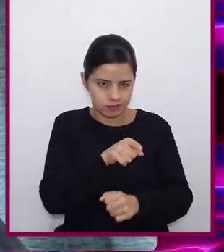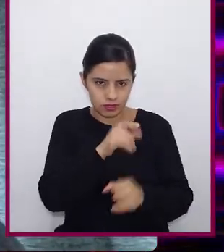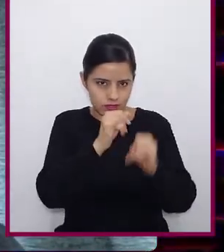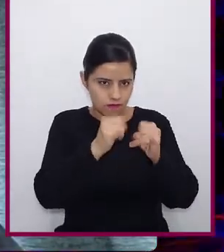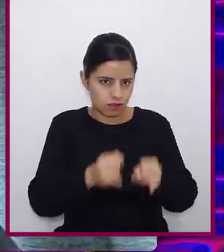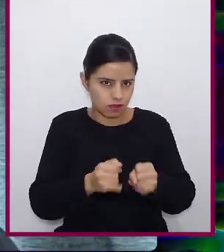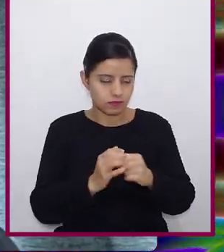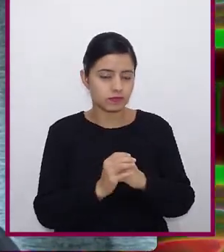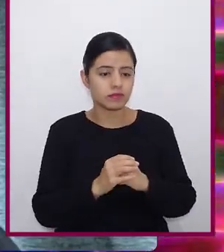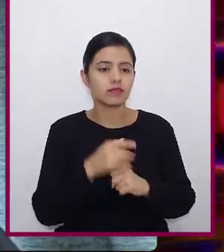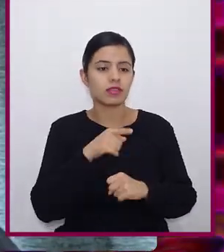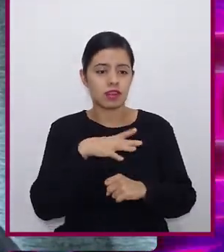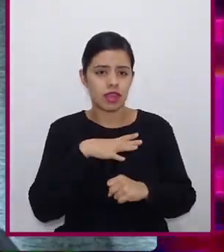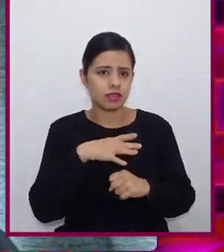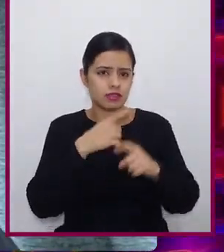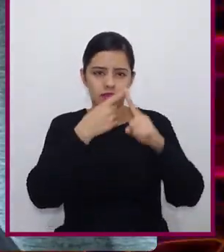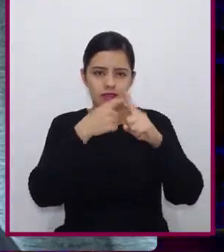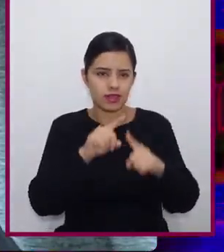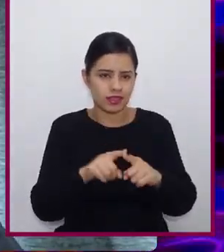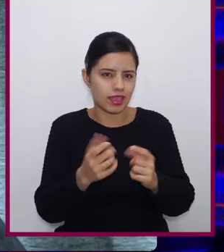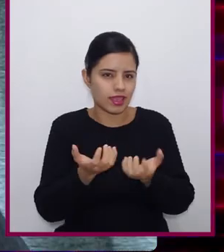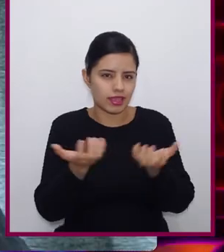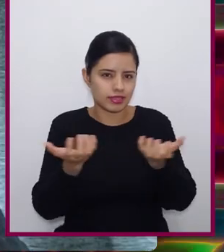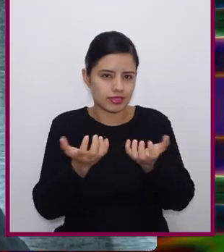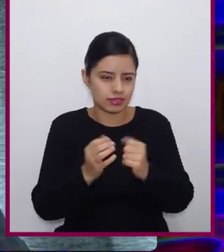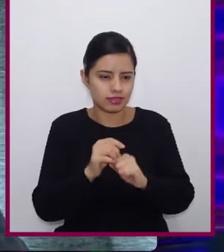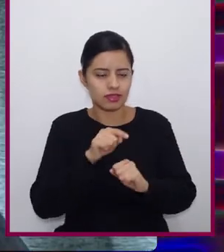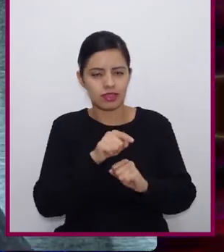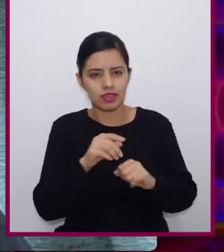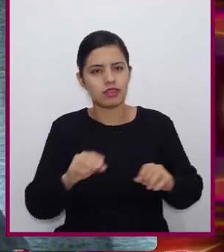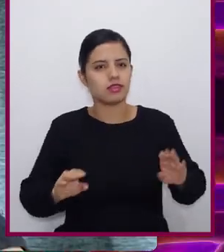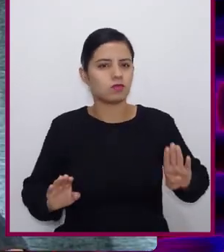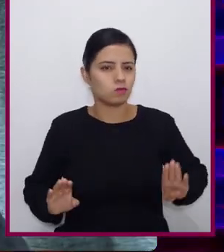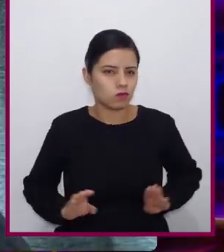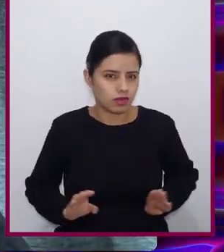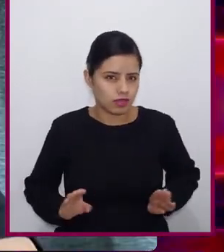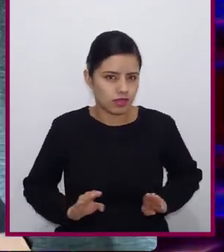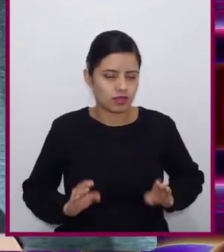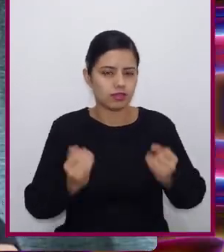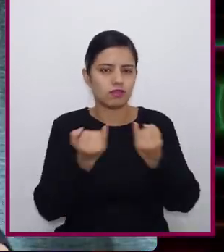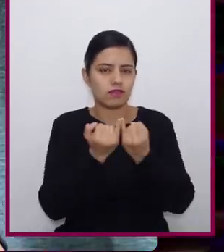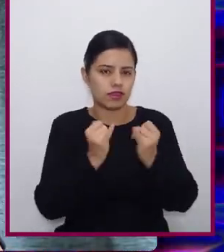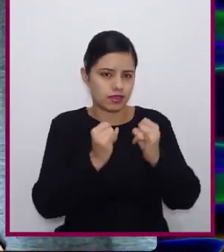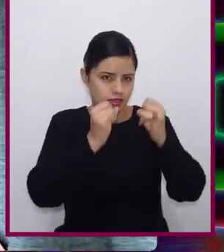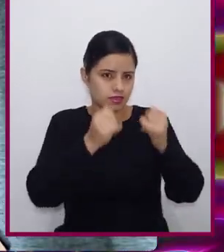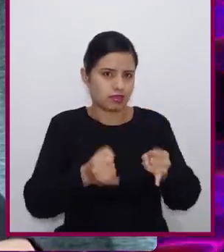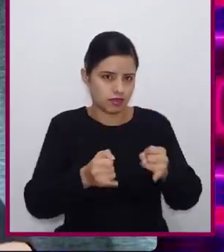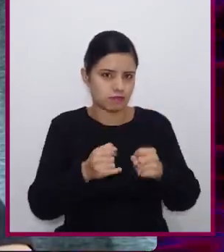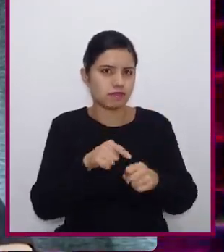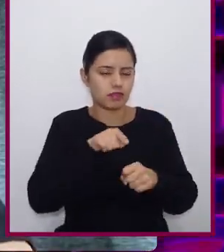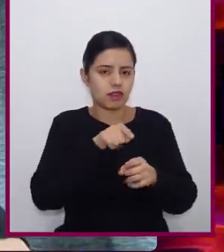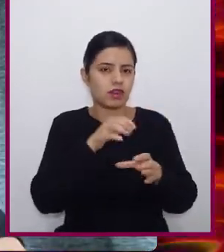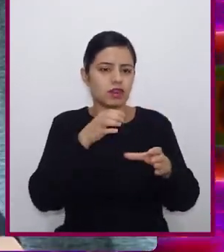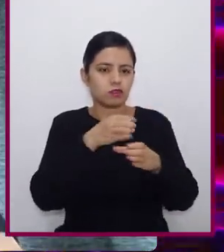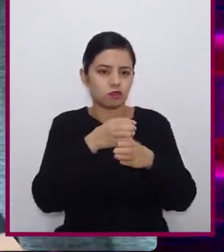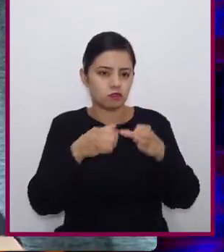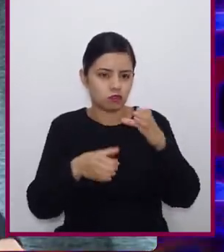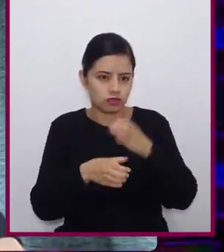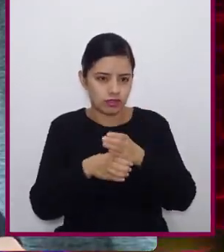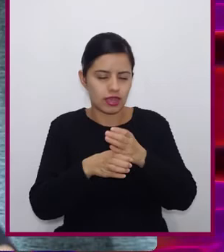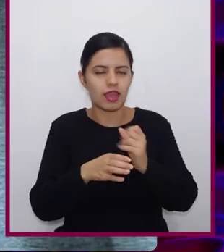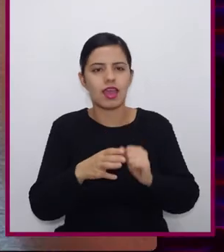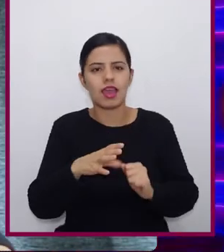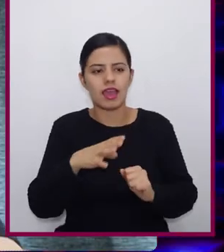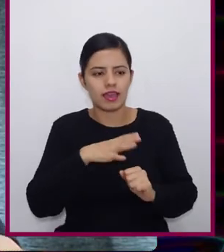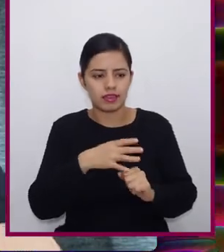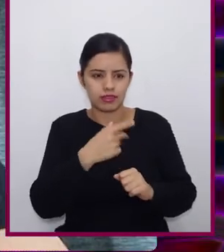objetos tienen distintos estados, distintos comportamientos y tienen una identidad. Los estados de un objeto abarcan todas las propiedades